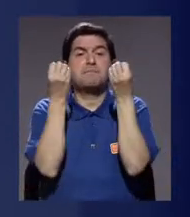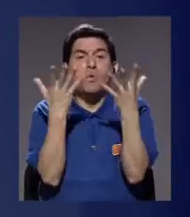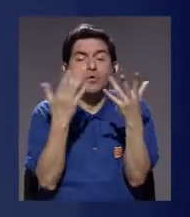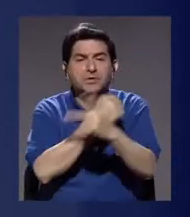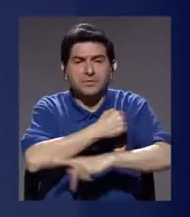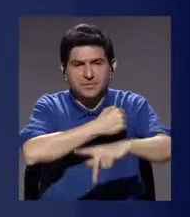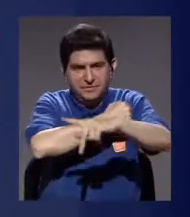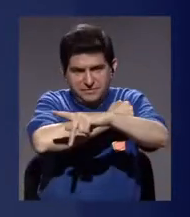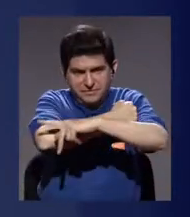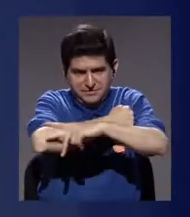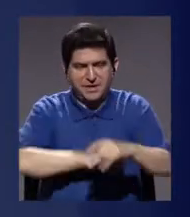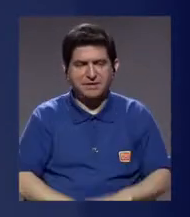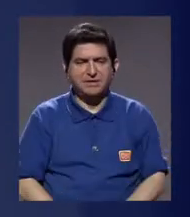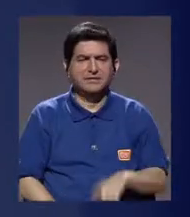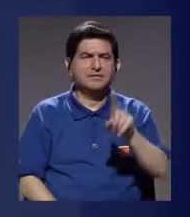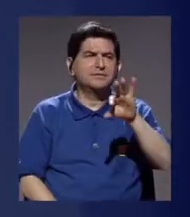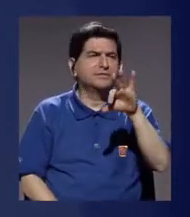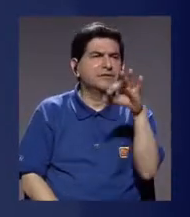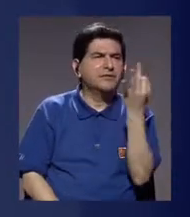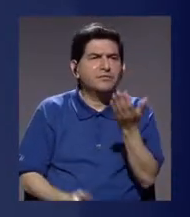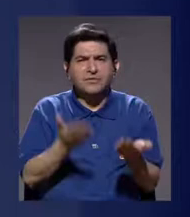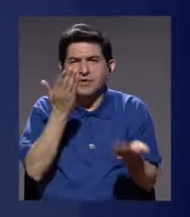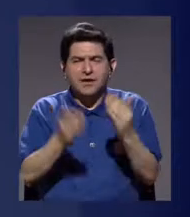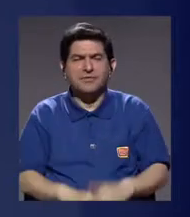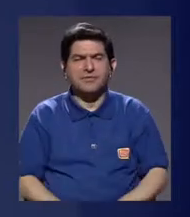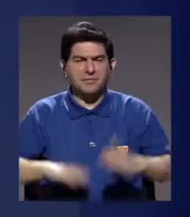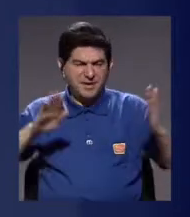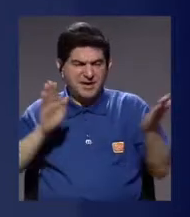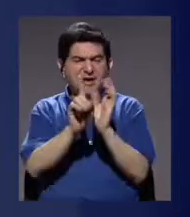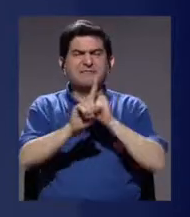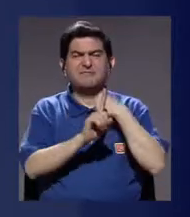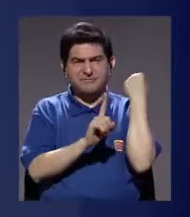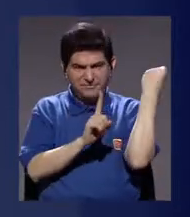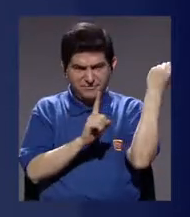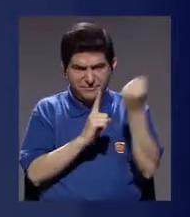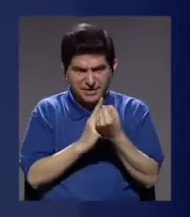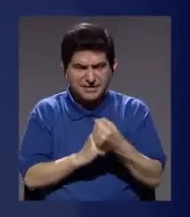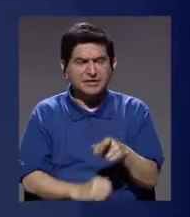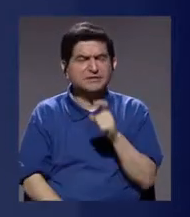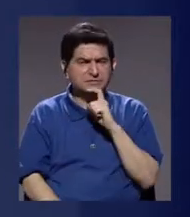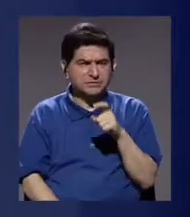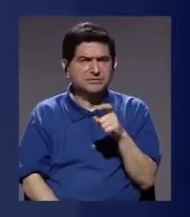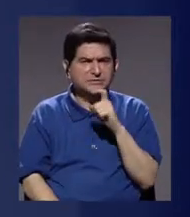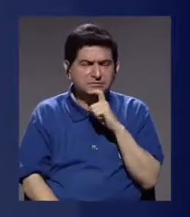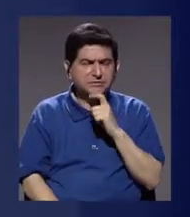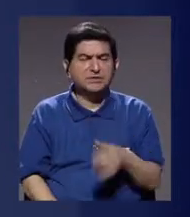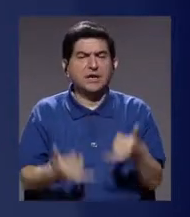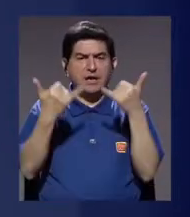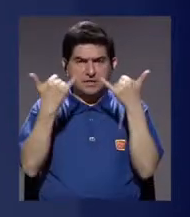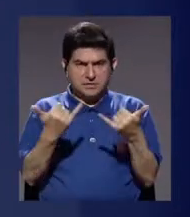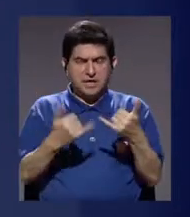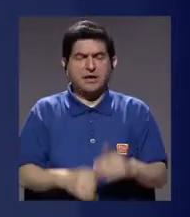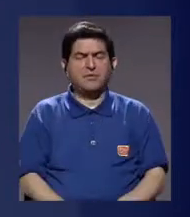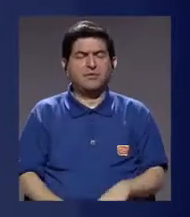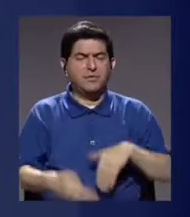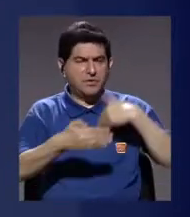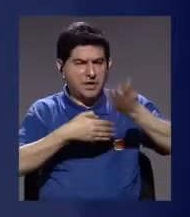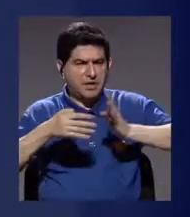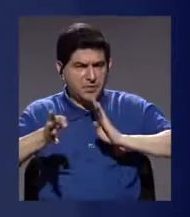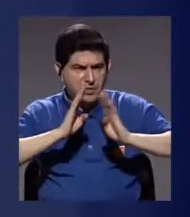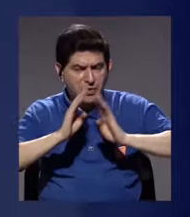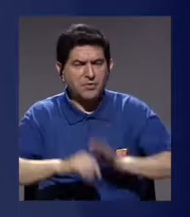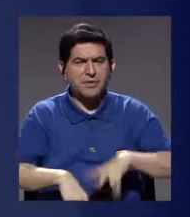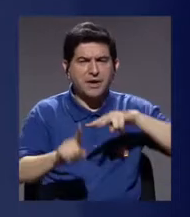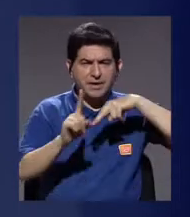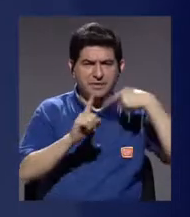de países que de algún modo enfrentan situaciones difíciles y que ahora en uno de los bloques hablaremos sobre